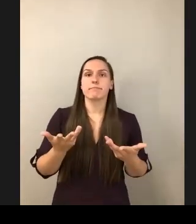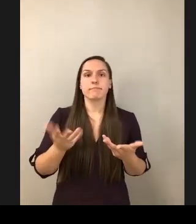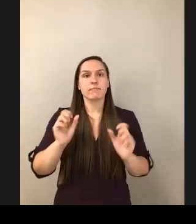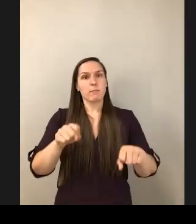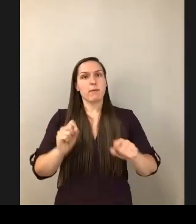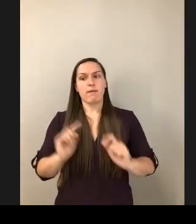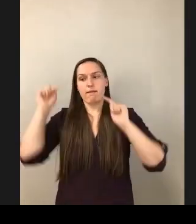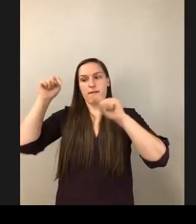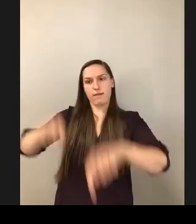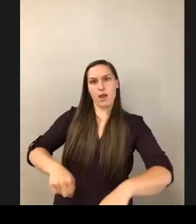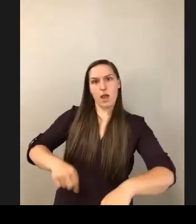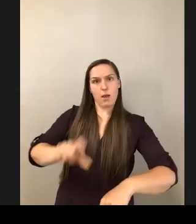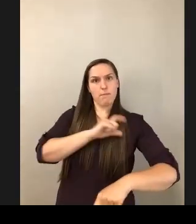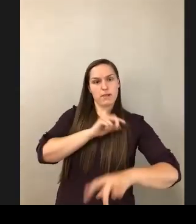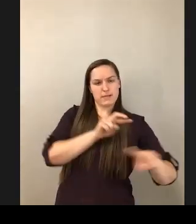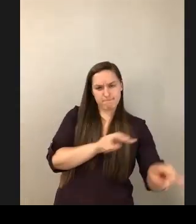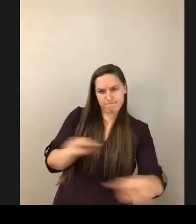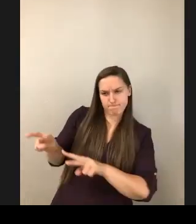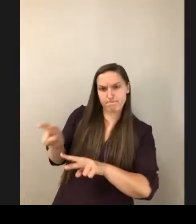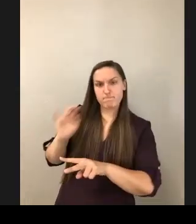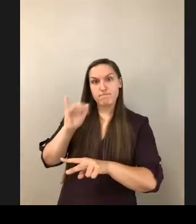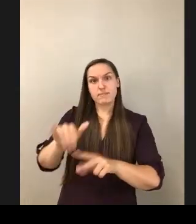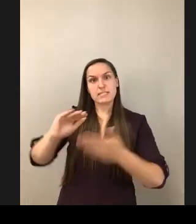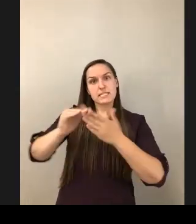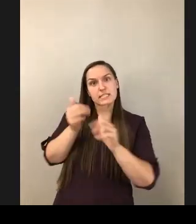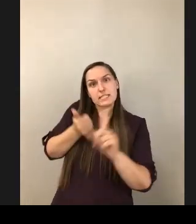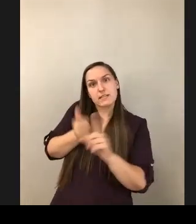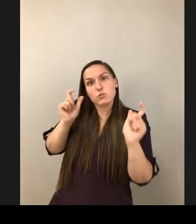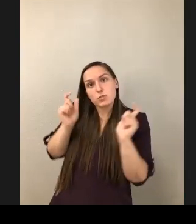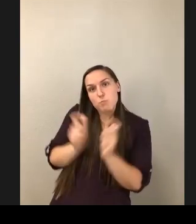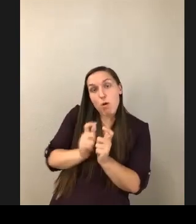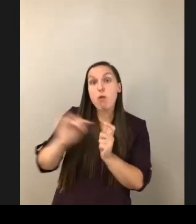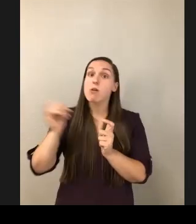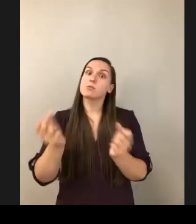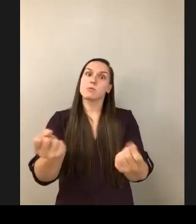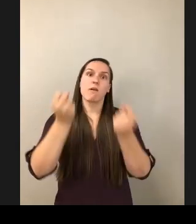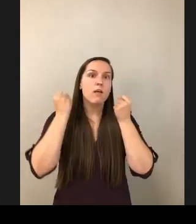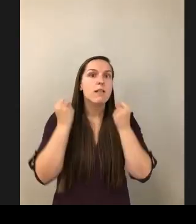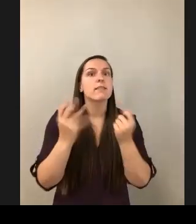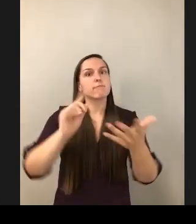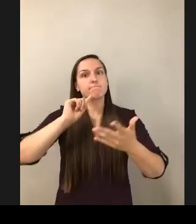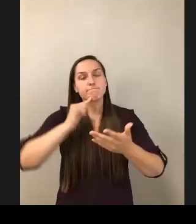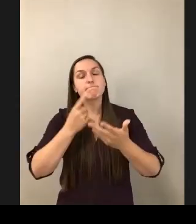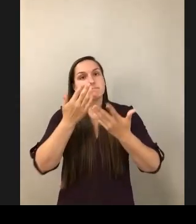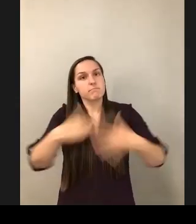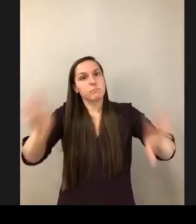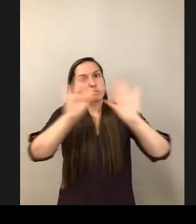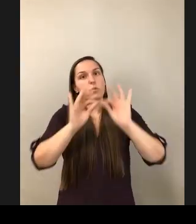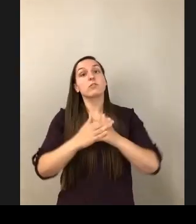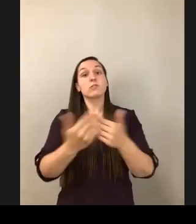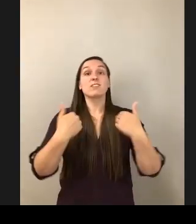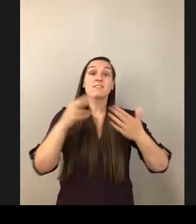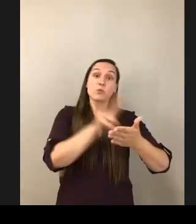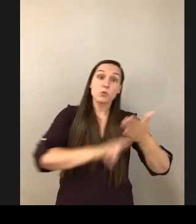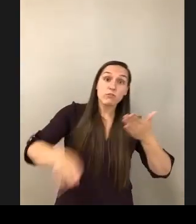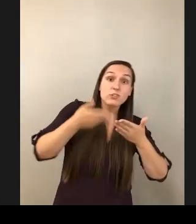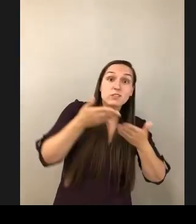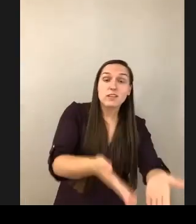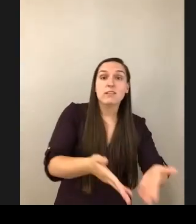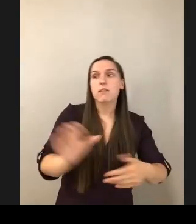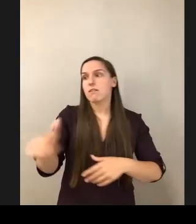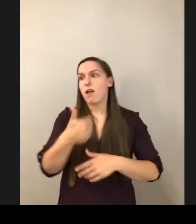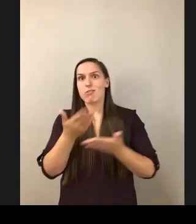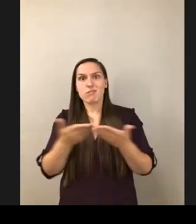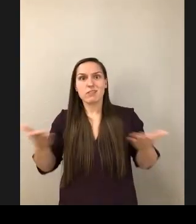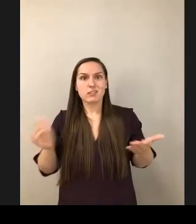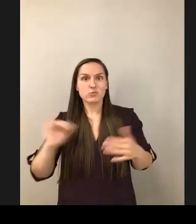cuál sería la capacidad para ser el monitor independiente. Tenemos muchos